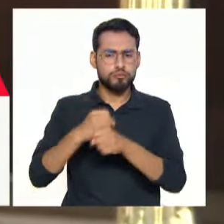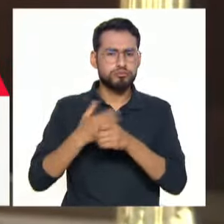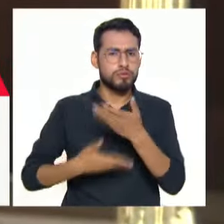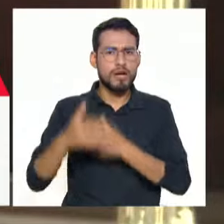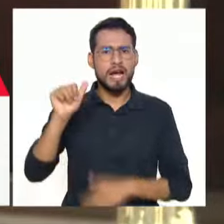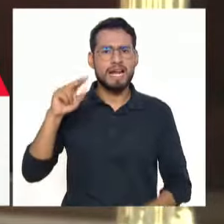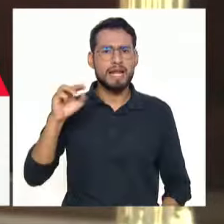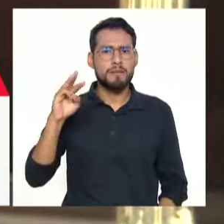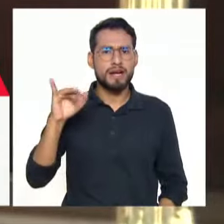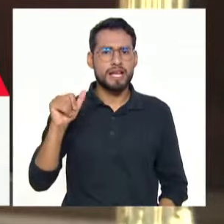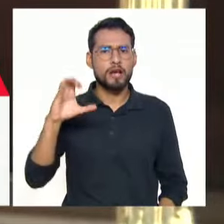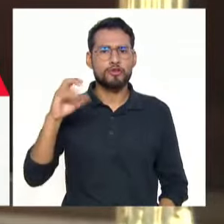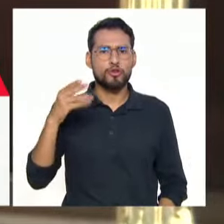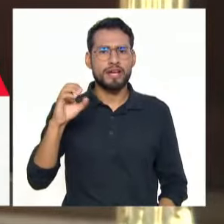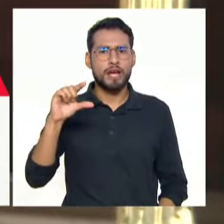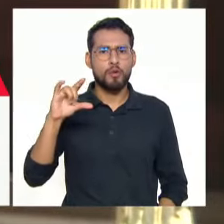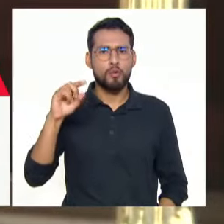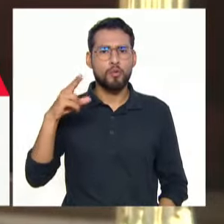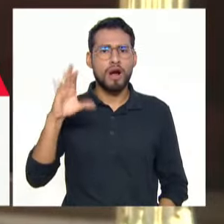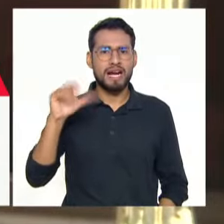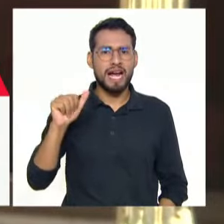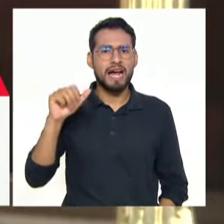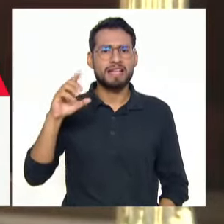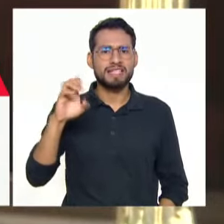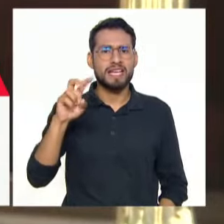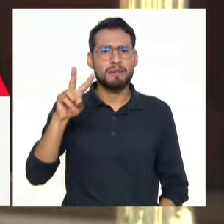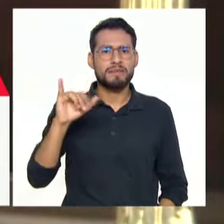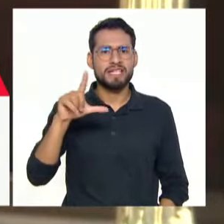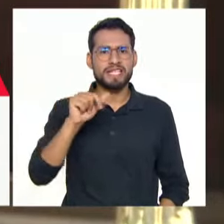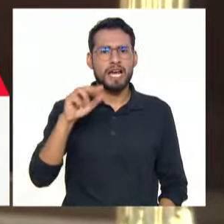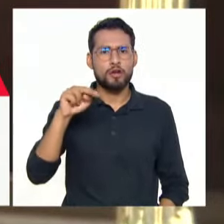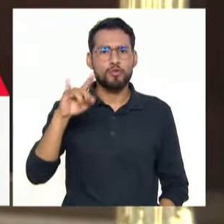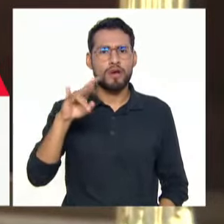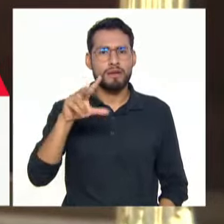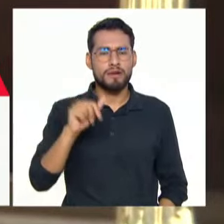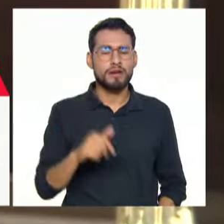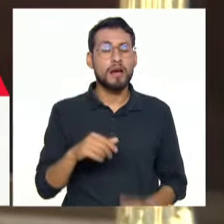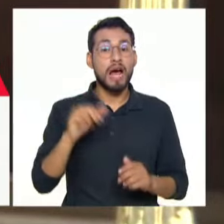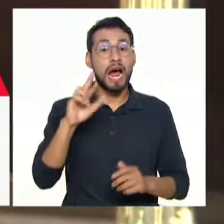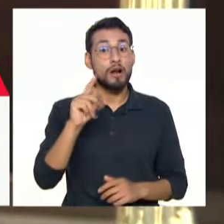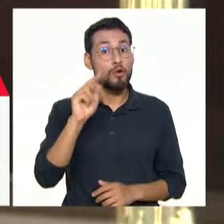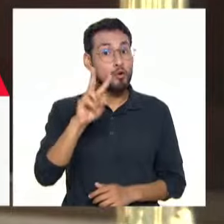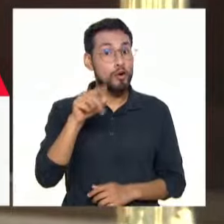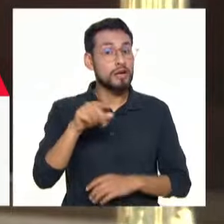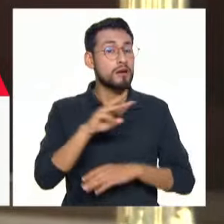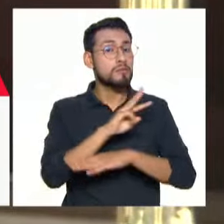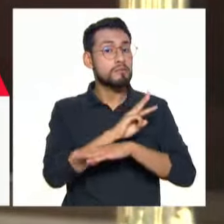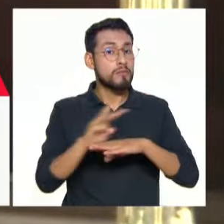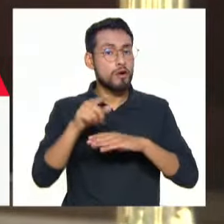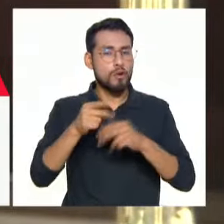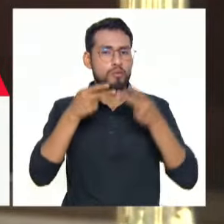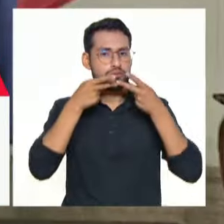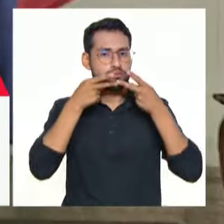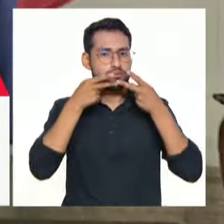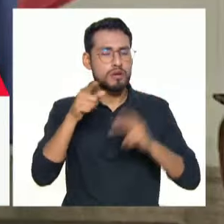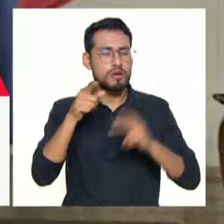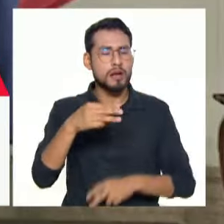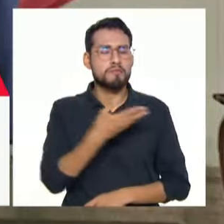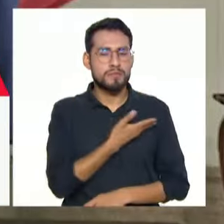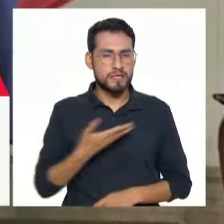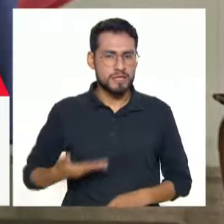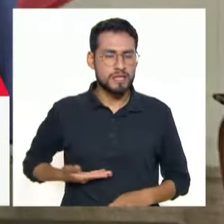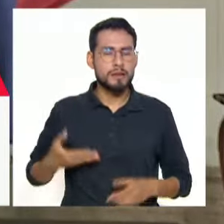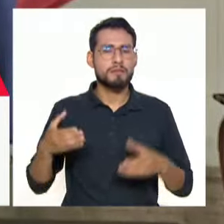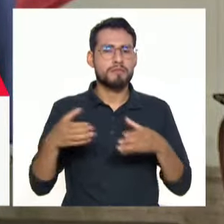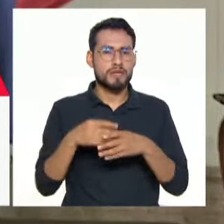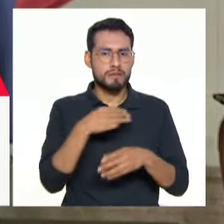Ana María Choquehuanca de Villanueva. Artículo 2. La declaración jurada de la ministra nombrada es publicada en la página web de la Presidencia del